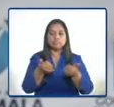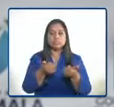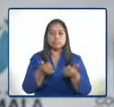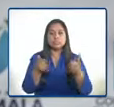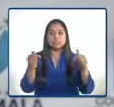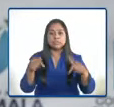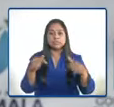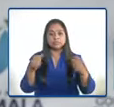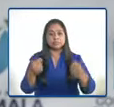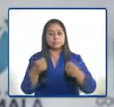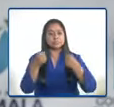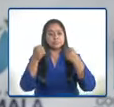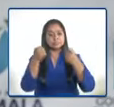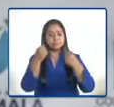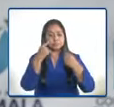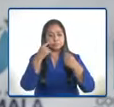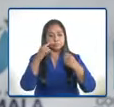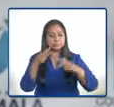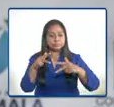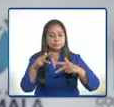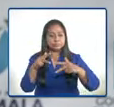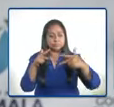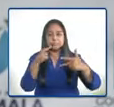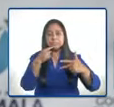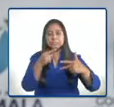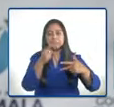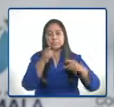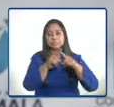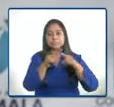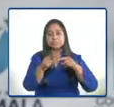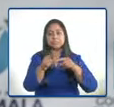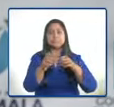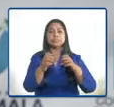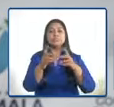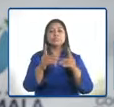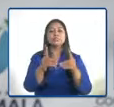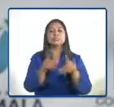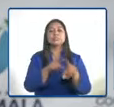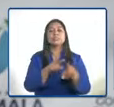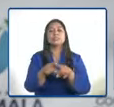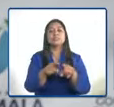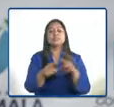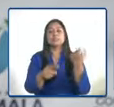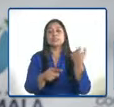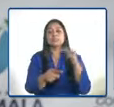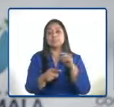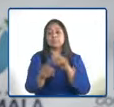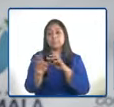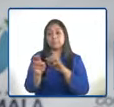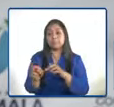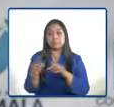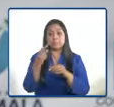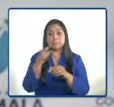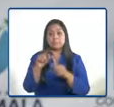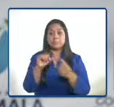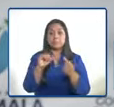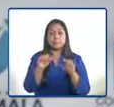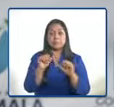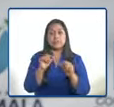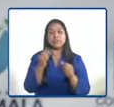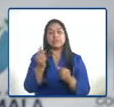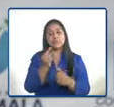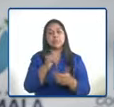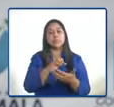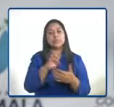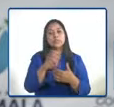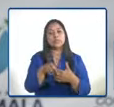poder fortalecer la virtualidad en el tema de la educación por competencias, para que el servidor público tenga acceso a todos los programas de una